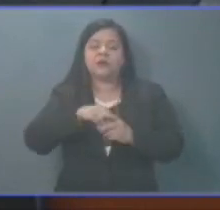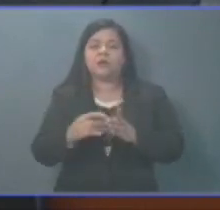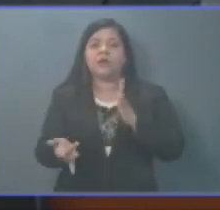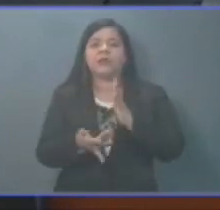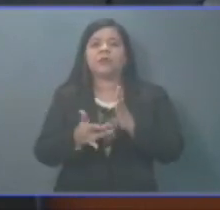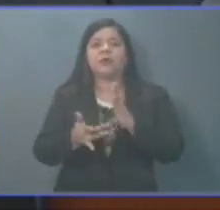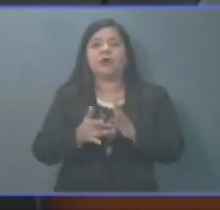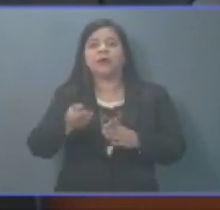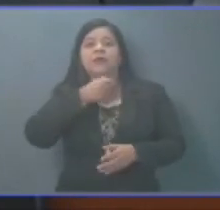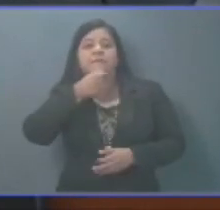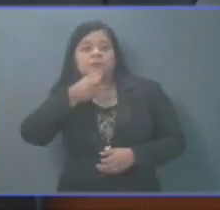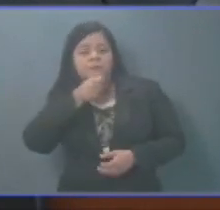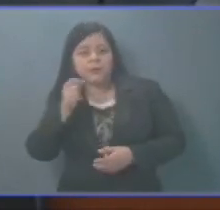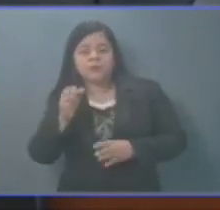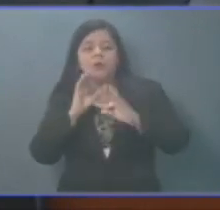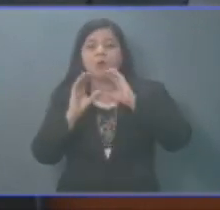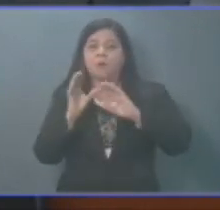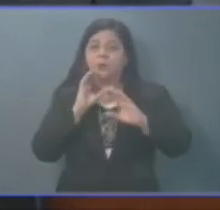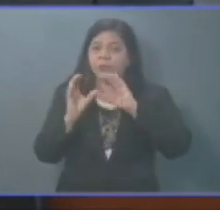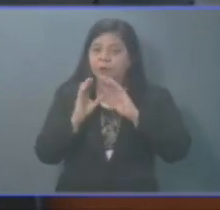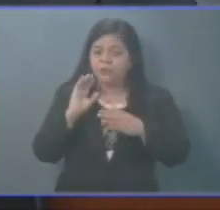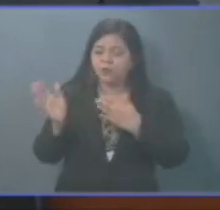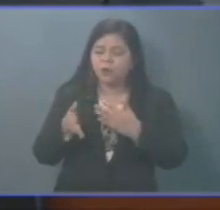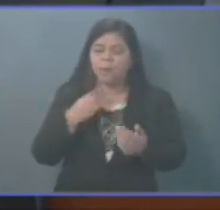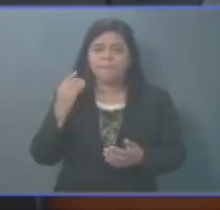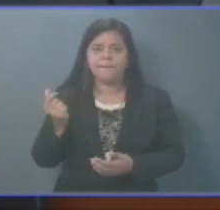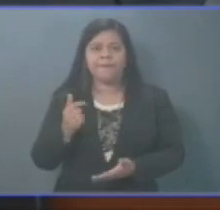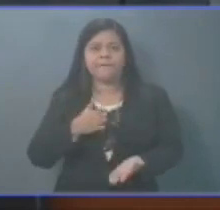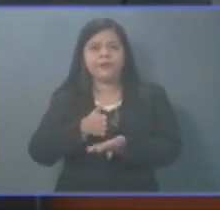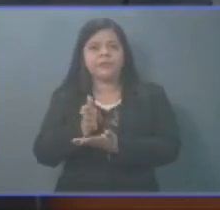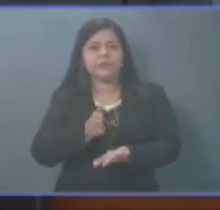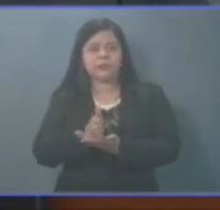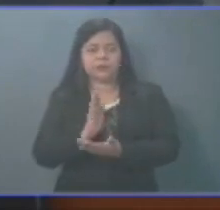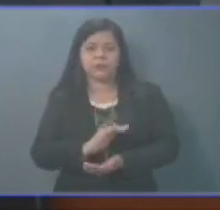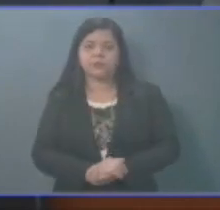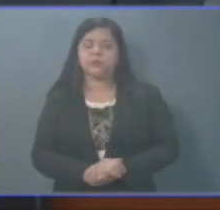de la información de las comunicaciones de fácil acceso.